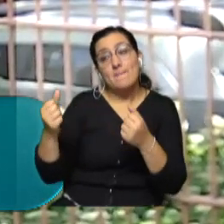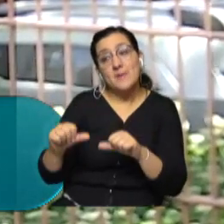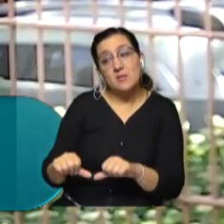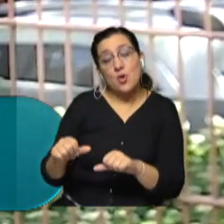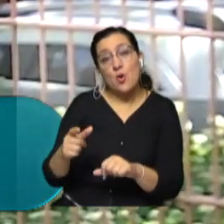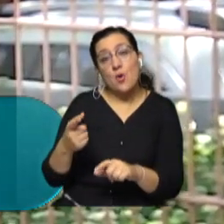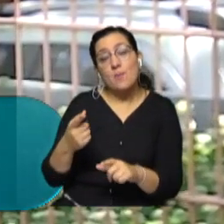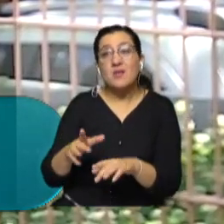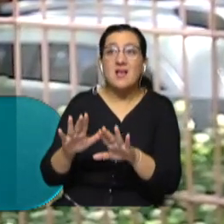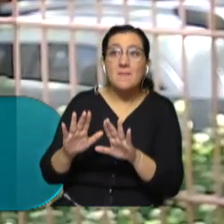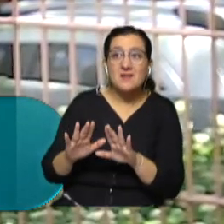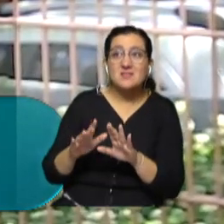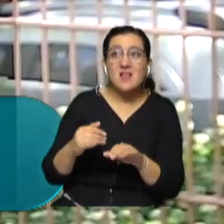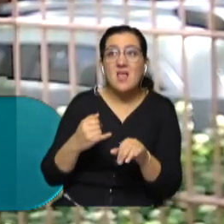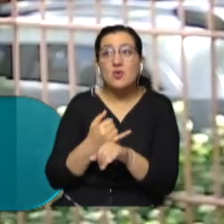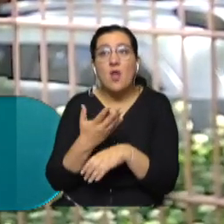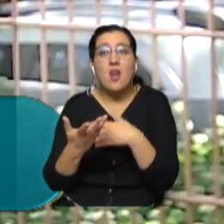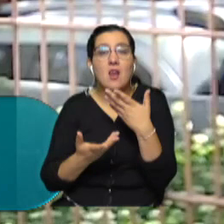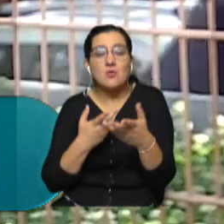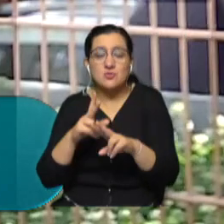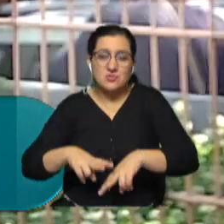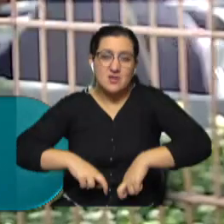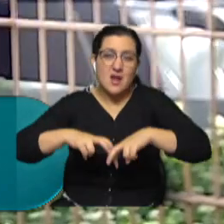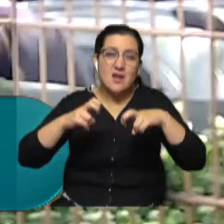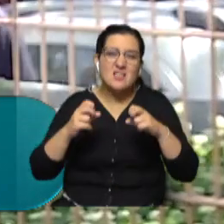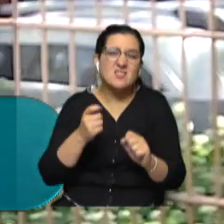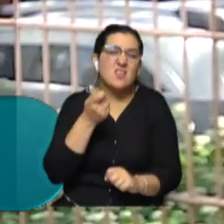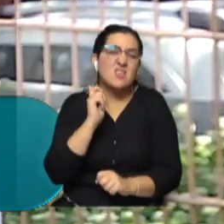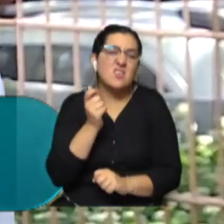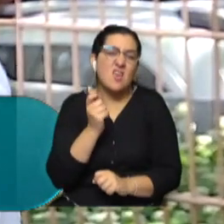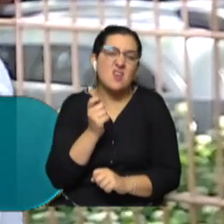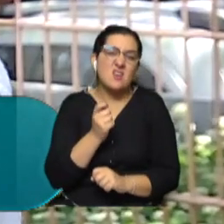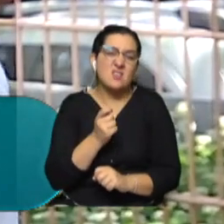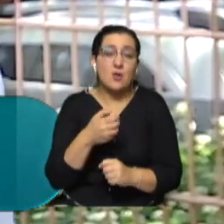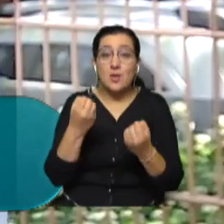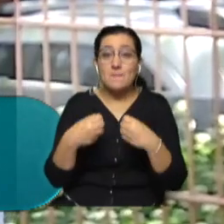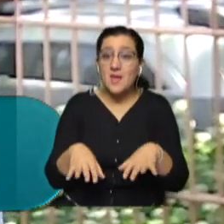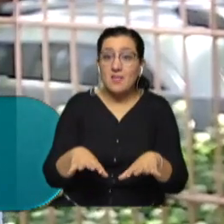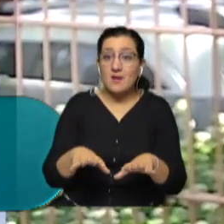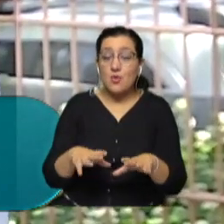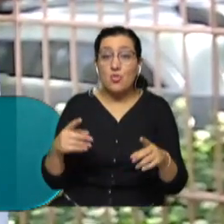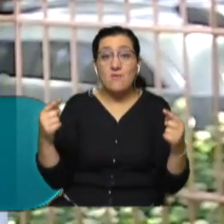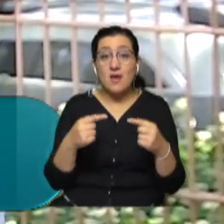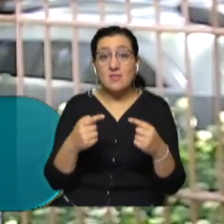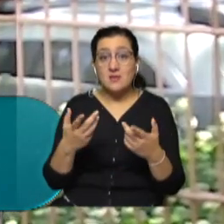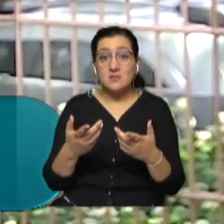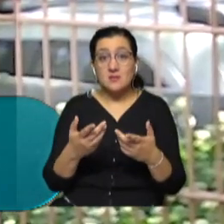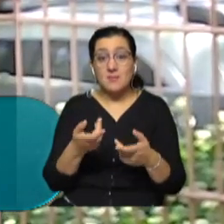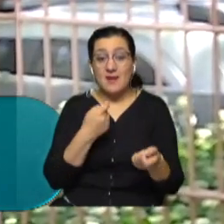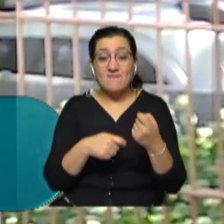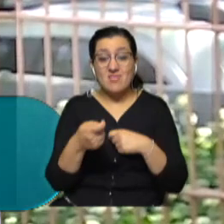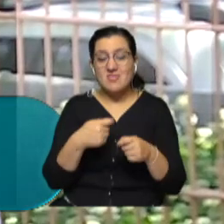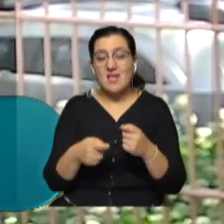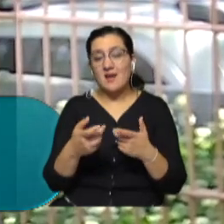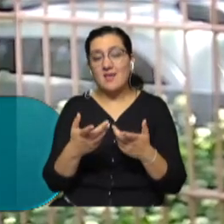expresó tan bien. ¿Esto es un análisis, digamos, de los analistas, de los asesores, de los que pierden los debates, digamos, si se quiere, para venderle